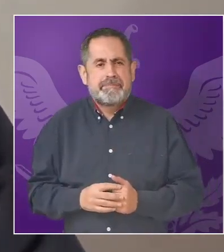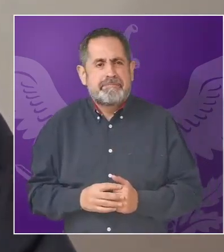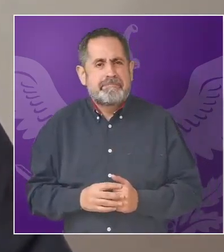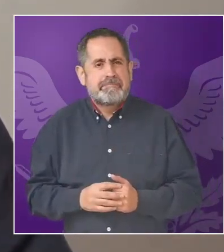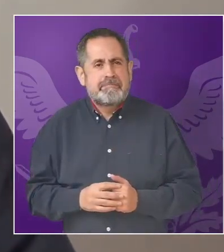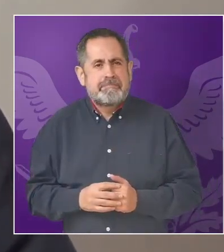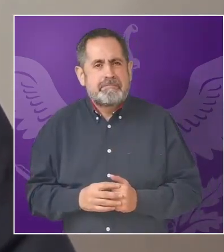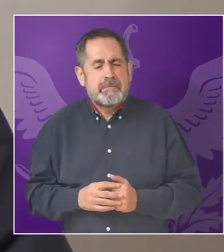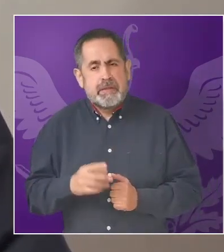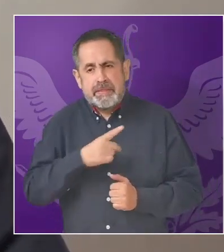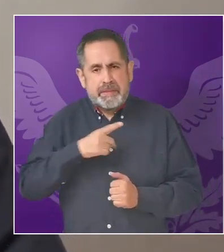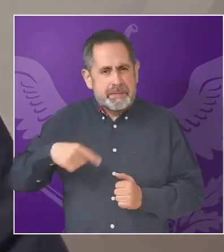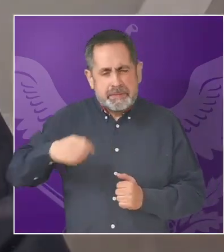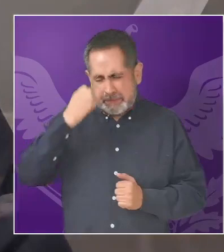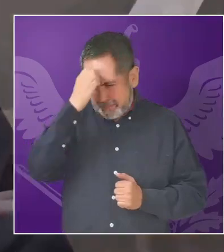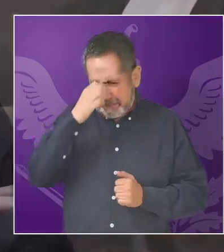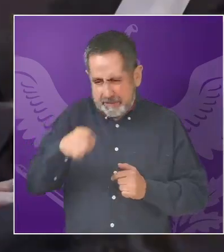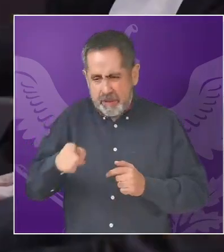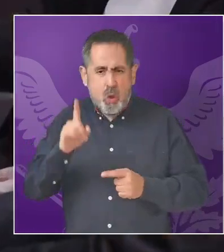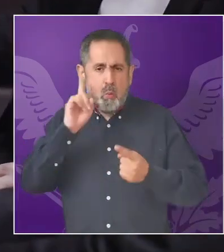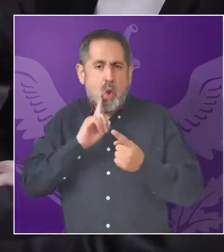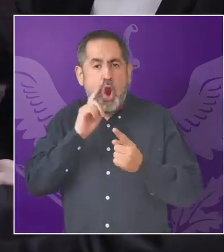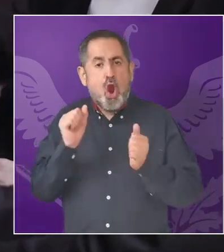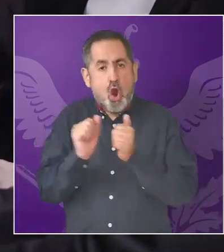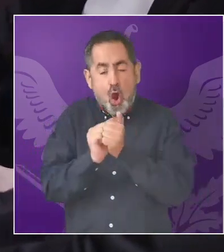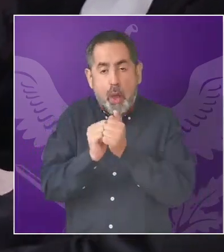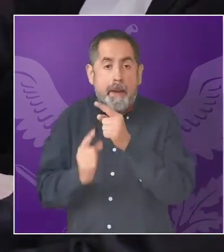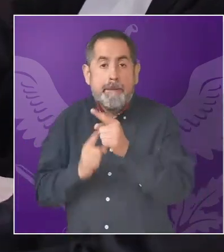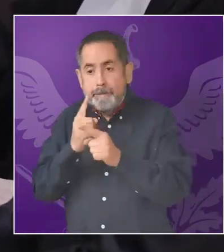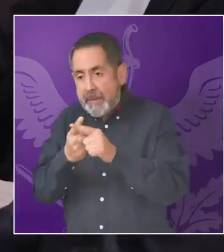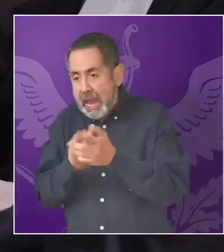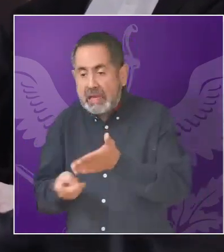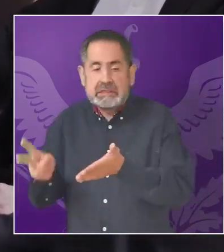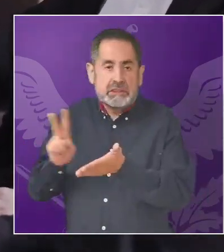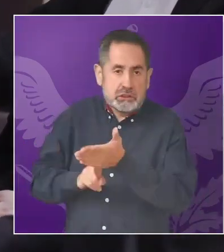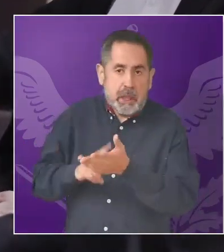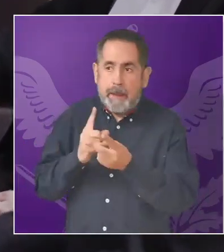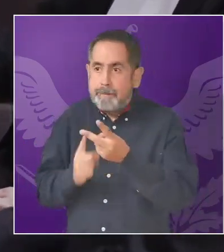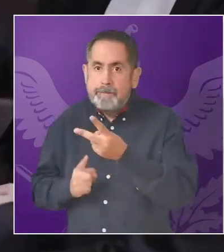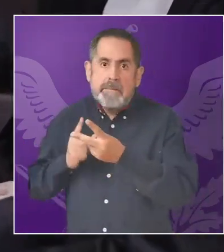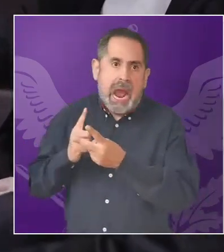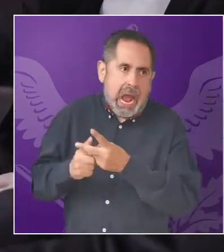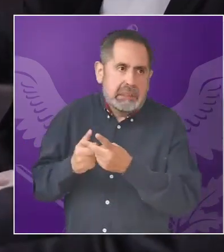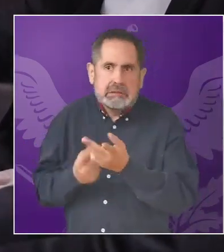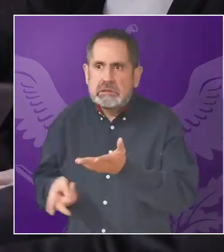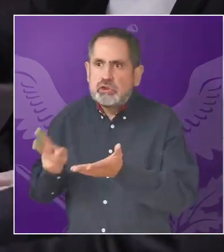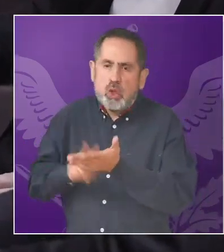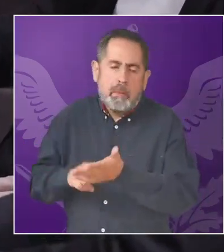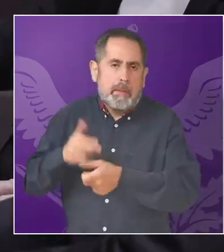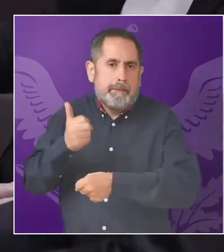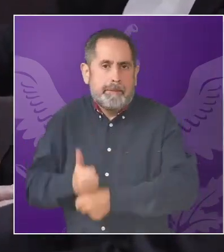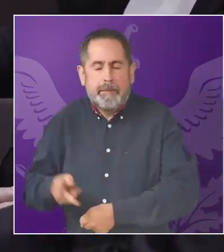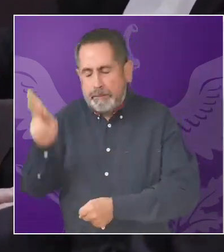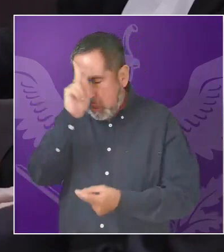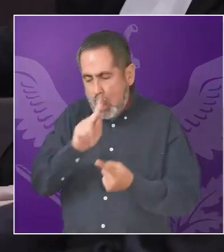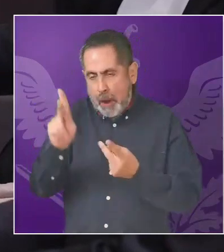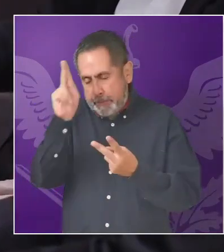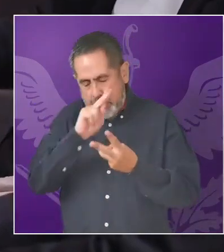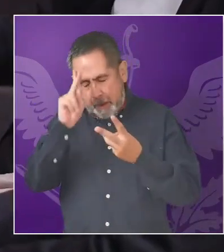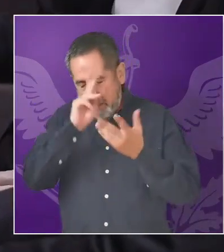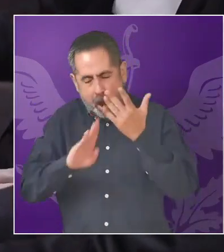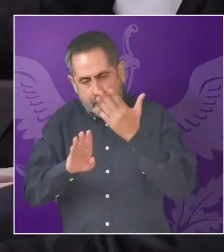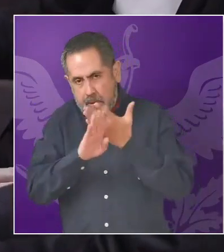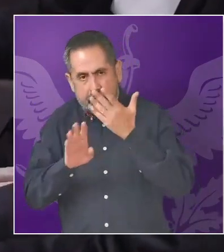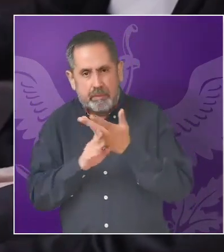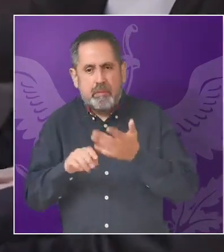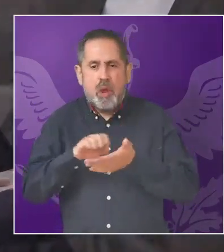Quiere decir hacer un análisis interseccional también de estas violencias, cómo se originan y